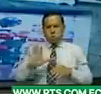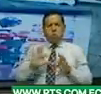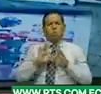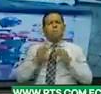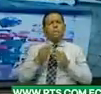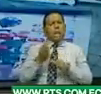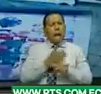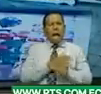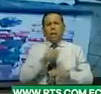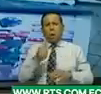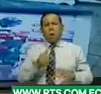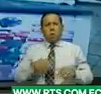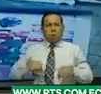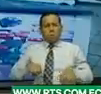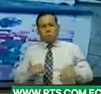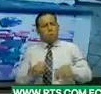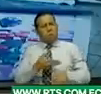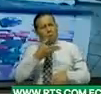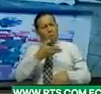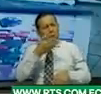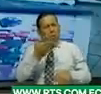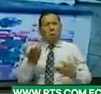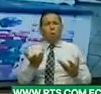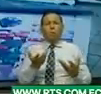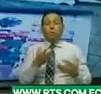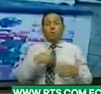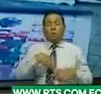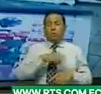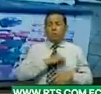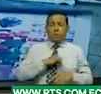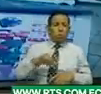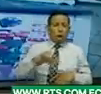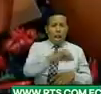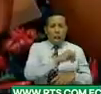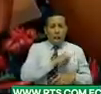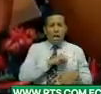de sicariatos se apostaron en los bajos del edificio de la Fiscalía.